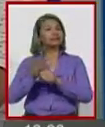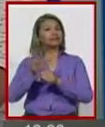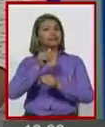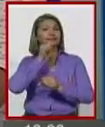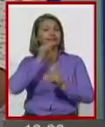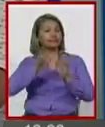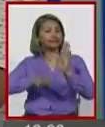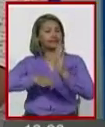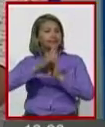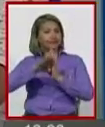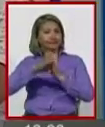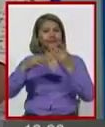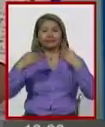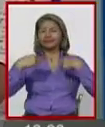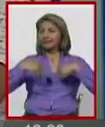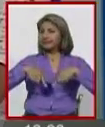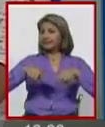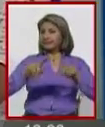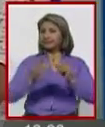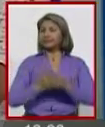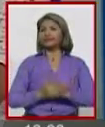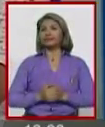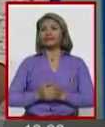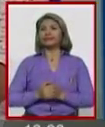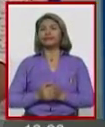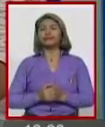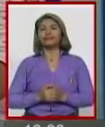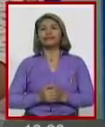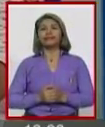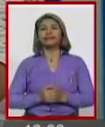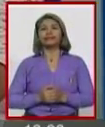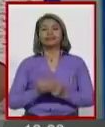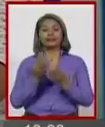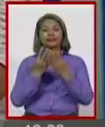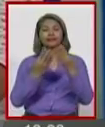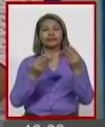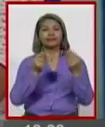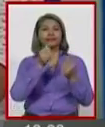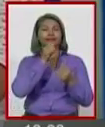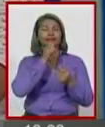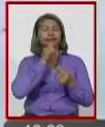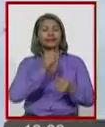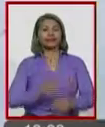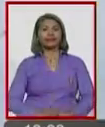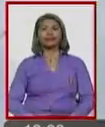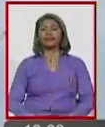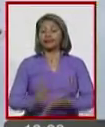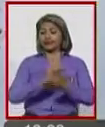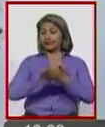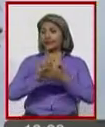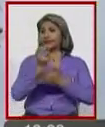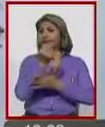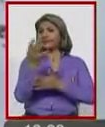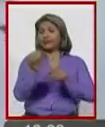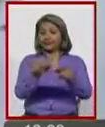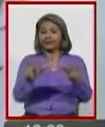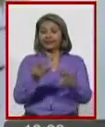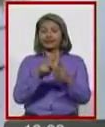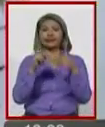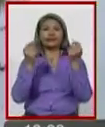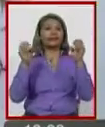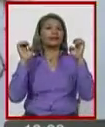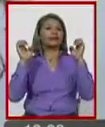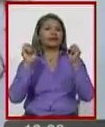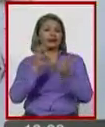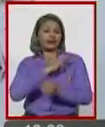totalmente inundadas. Procedieron a realizar el desagüe preciso. Esta semana varios son los barrios que el Departamento